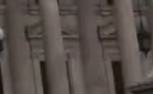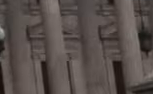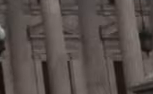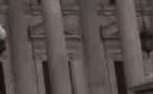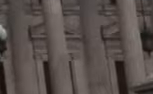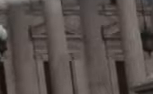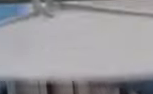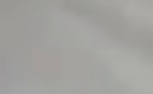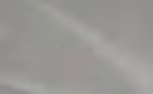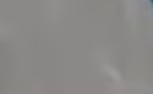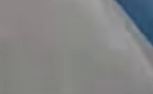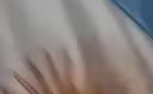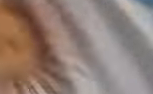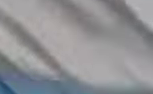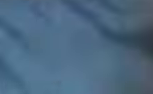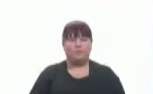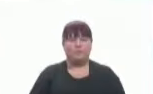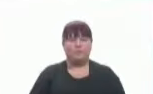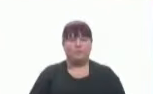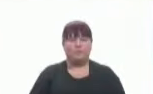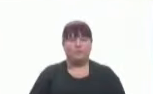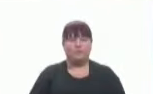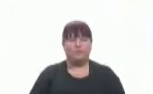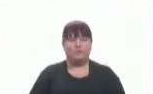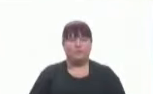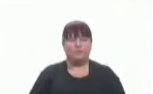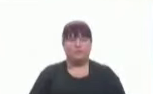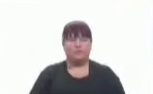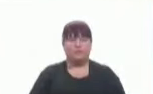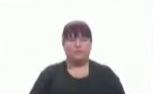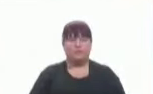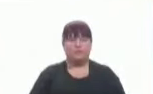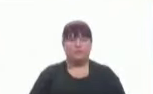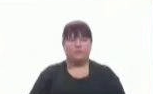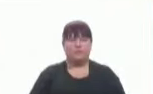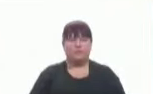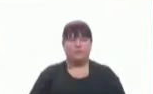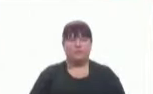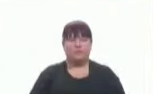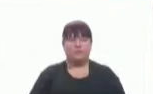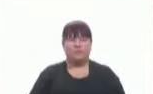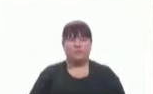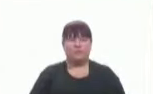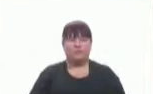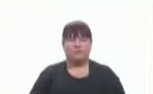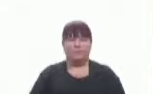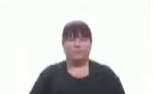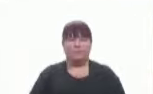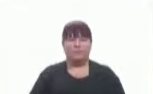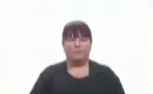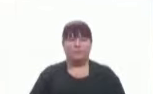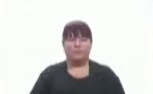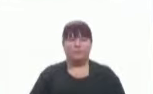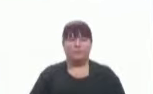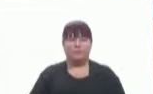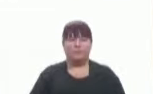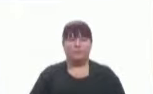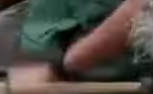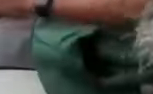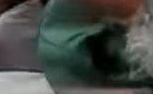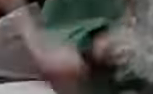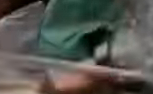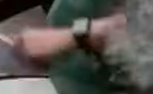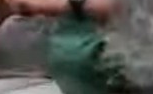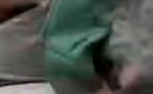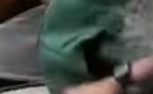enfrentamientos entre policías y manifestantes en el interior la oposición peronista Unión por la patria pidió que se interrumpiera